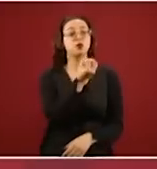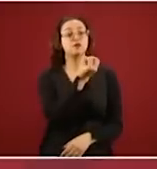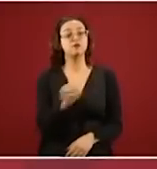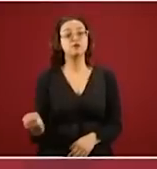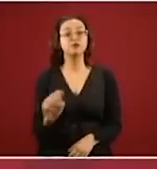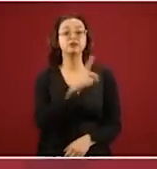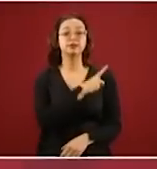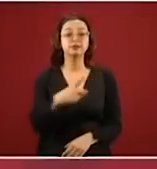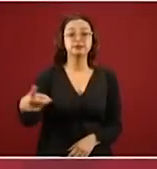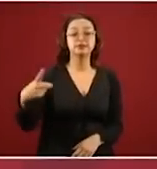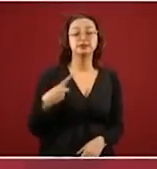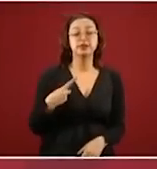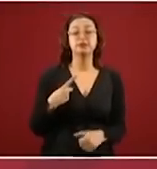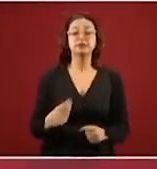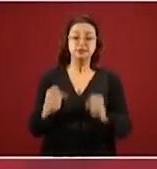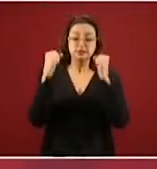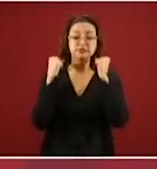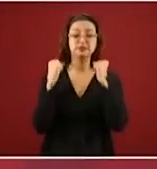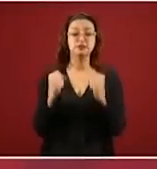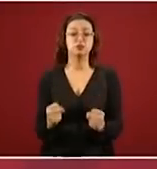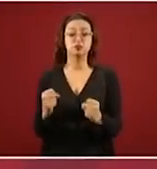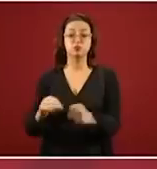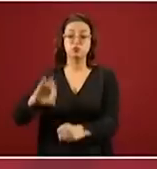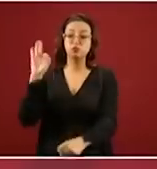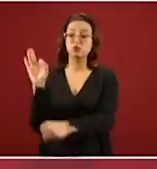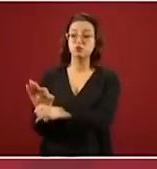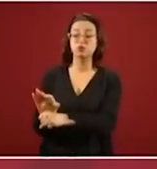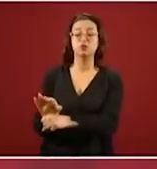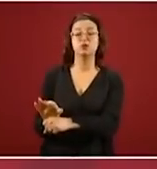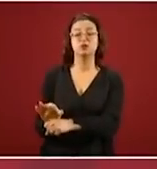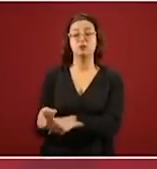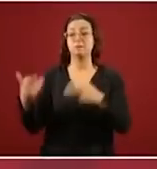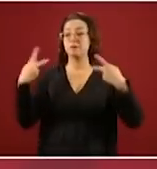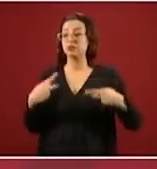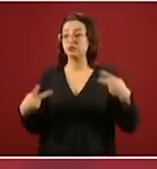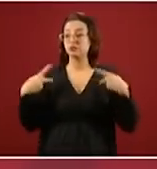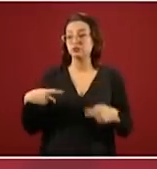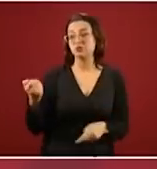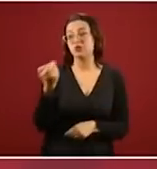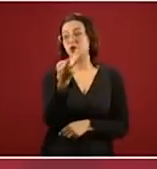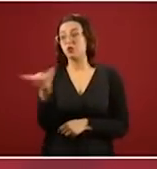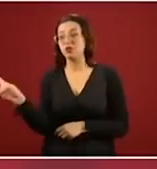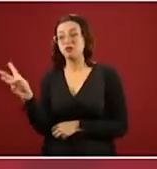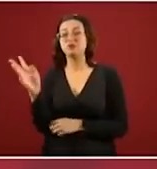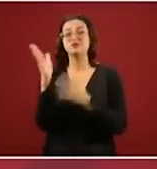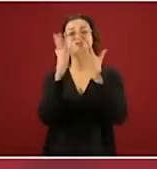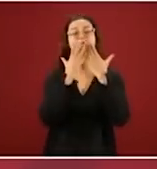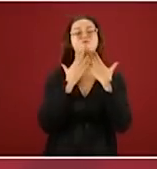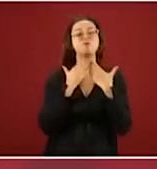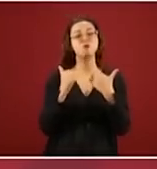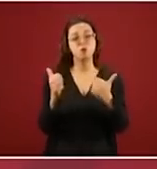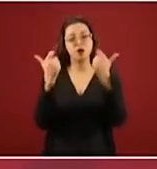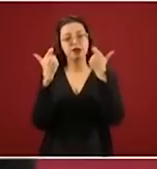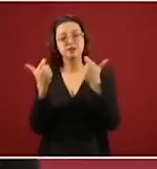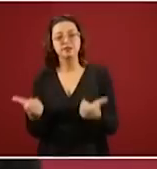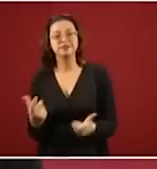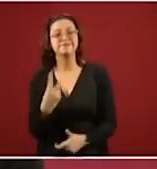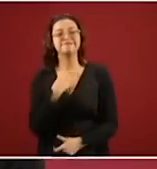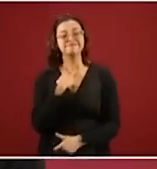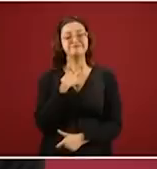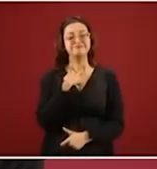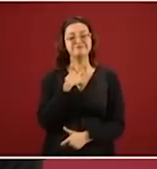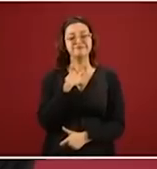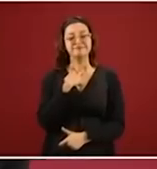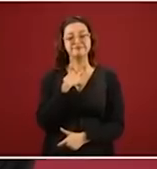a garantizar los servicios de salud a quien no tiene recursos económicos